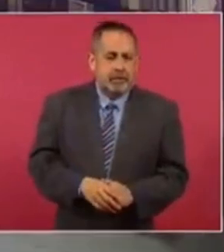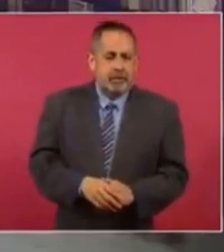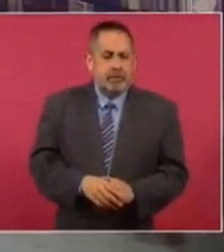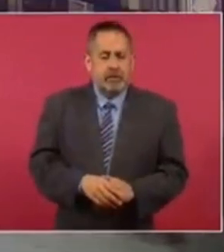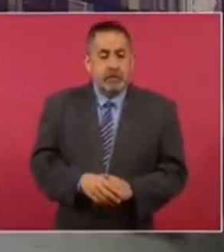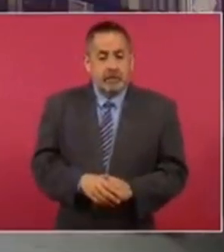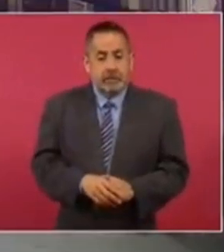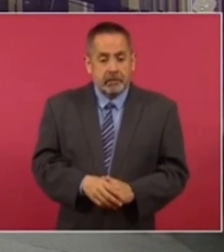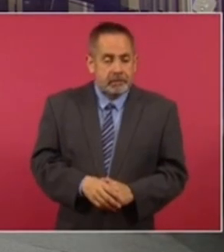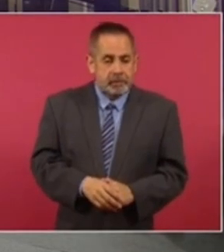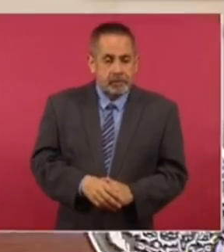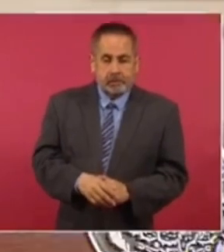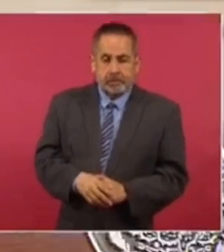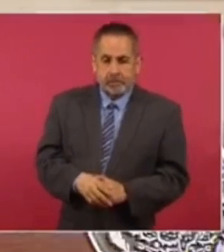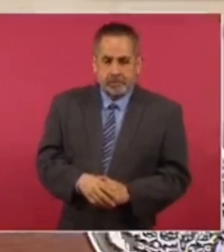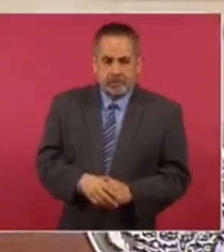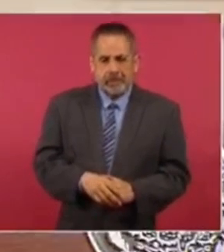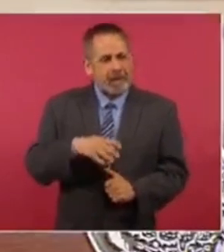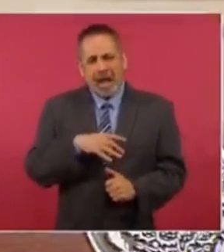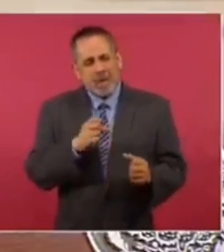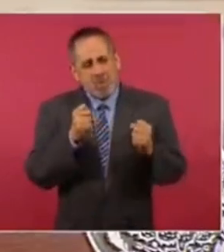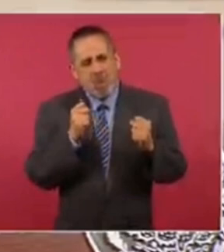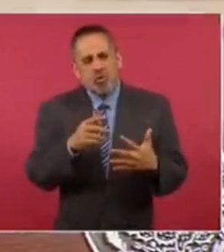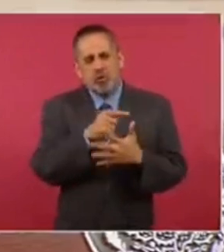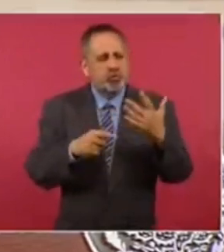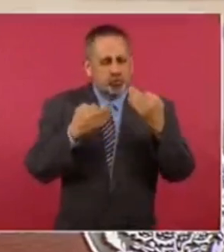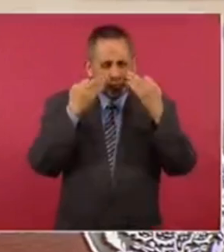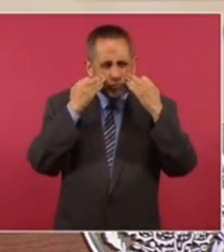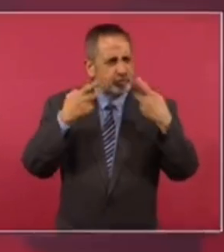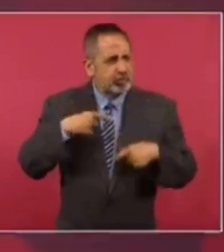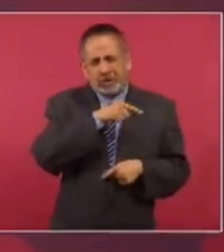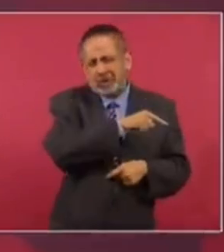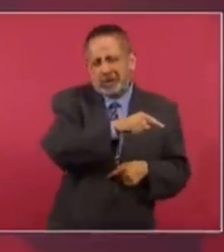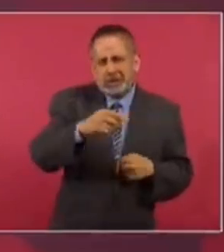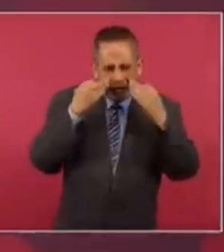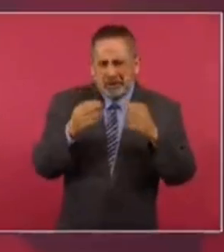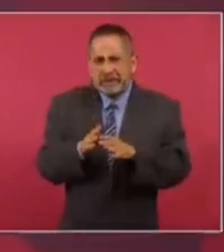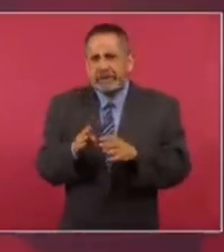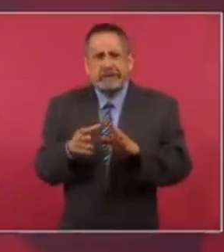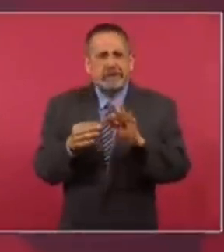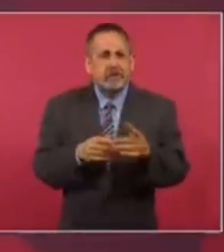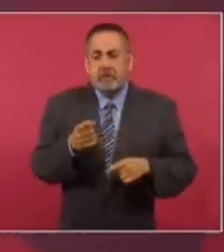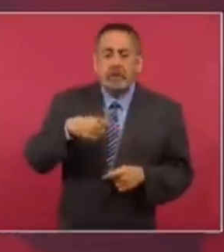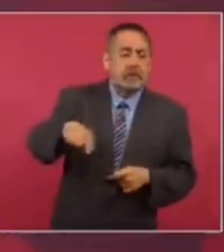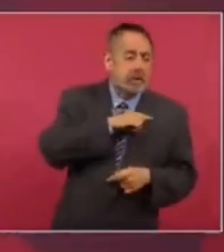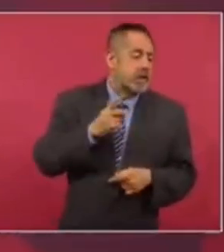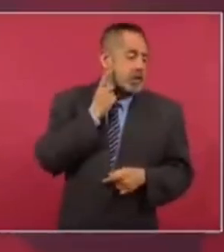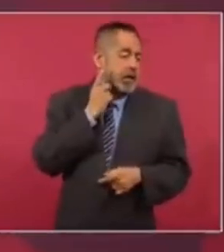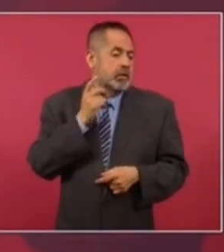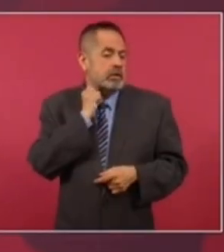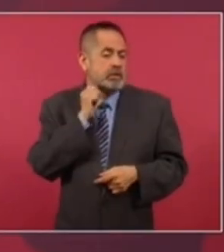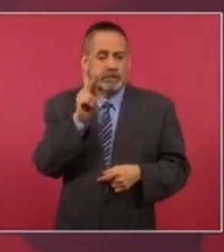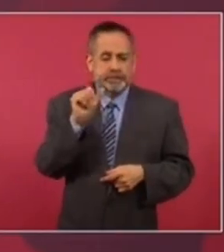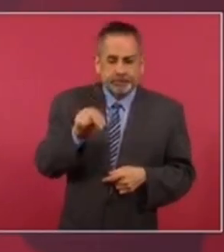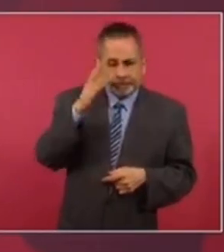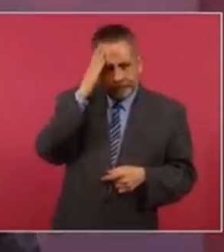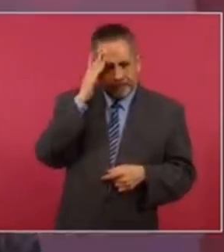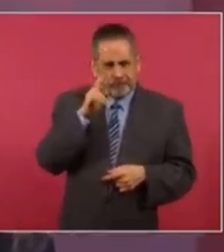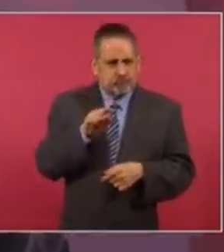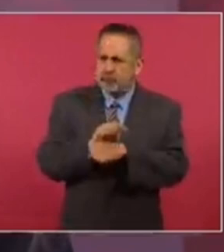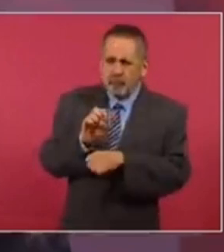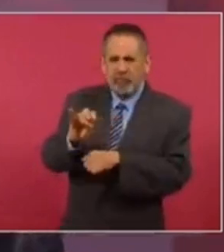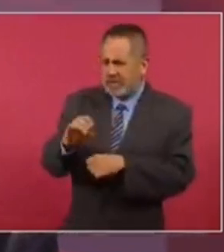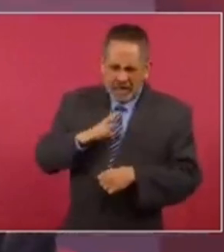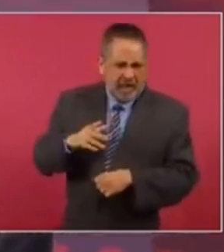Debe de haber infinidad de testimonios de cómo legisladores del PAN, dirigentes del PAN, defendían la